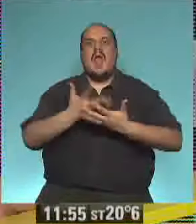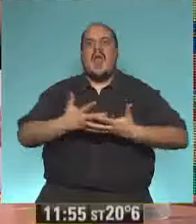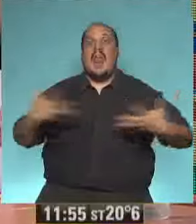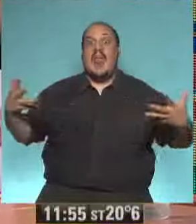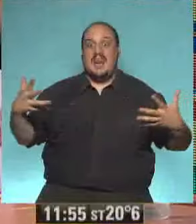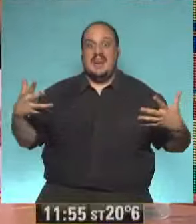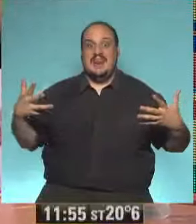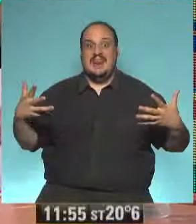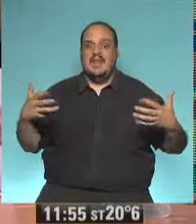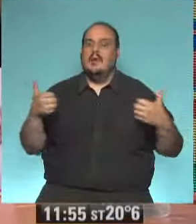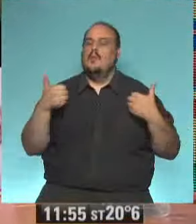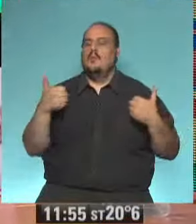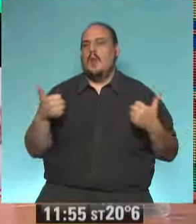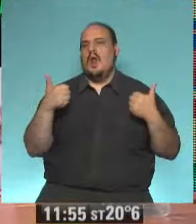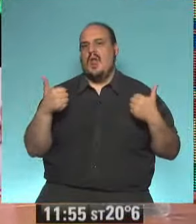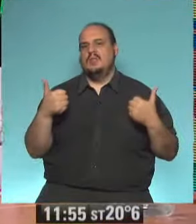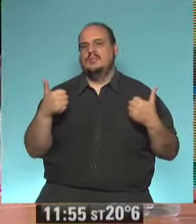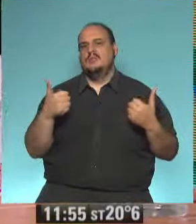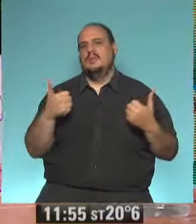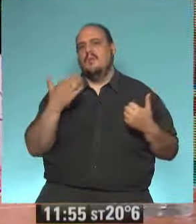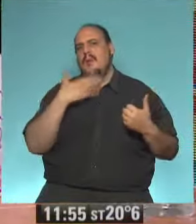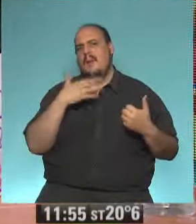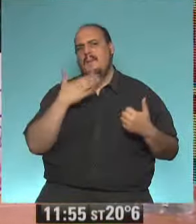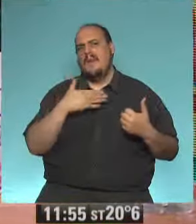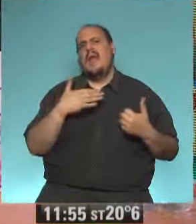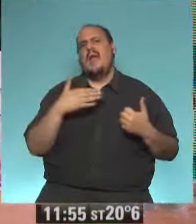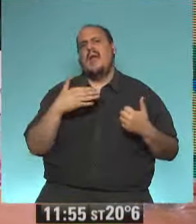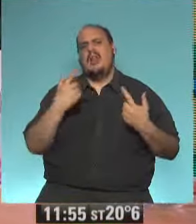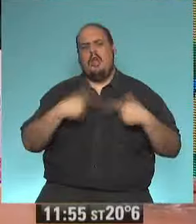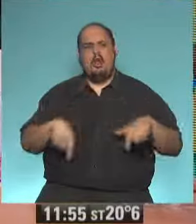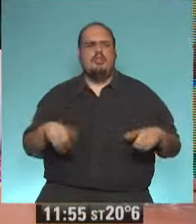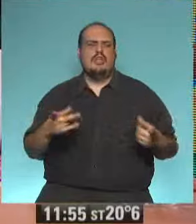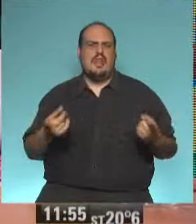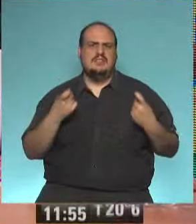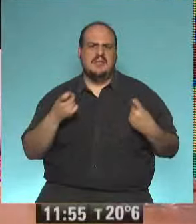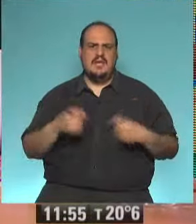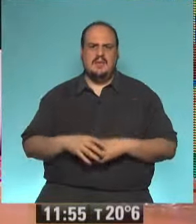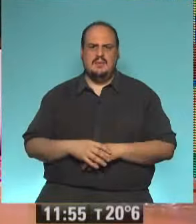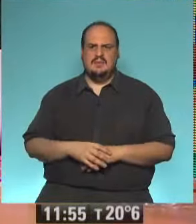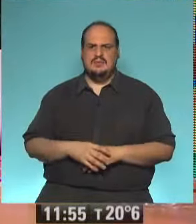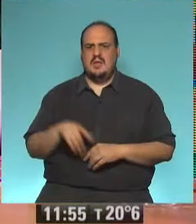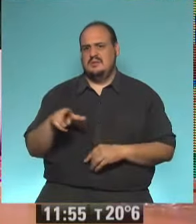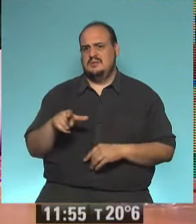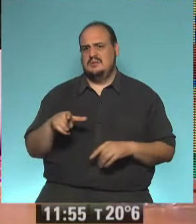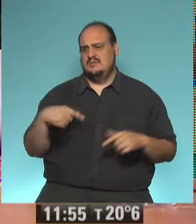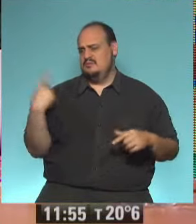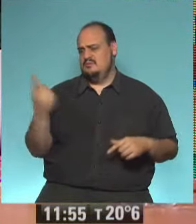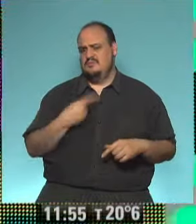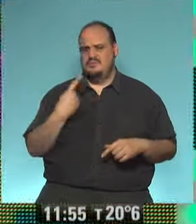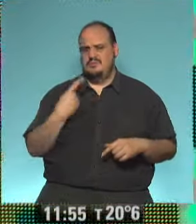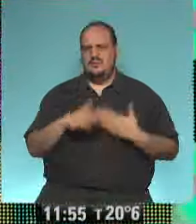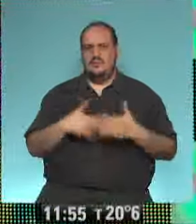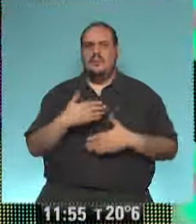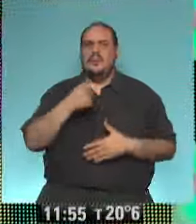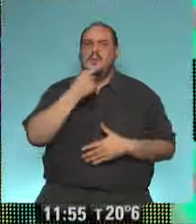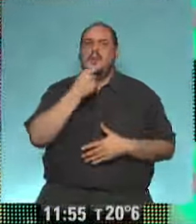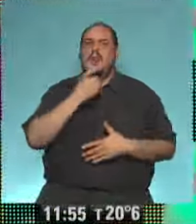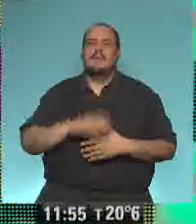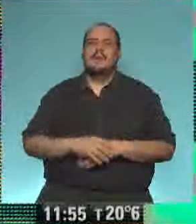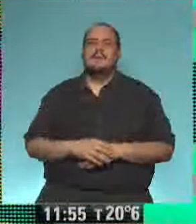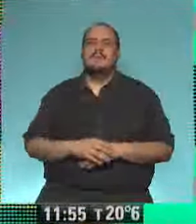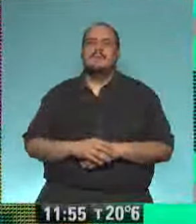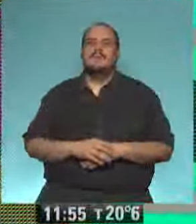sería buenísimo, pero necesitamos mucho más papel, sí, es más complicado. Mucho espacio. Claro, así jugamos entre todos. Claro, pero si pusiéramos como